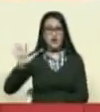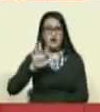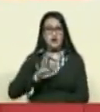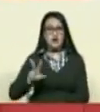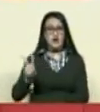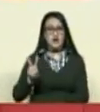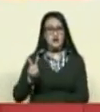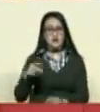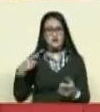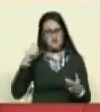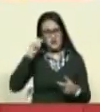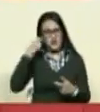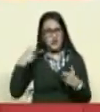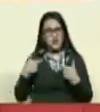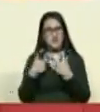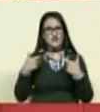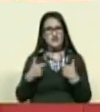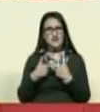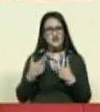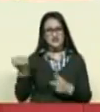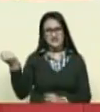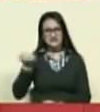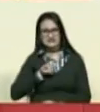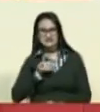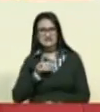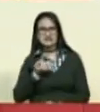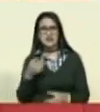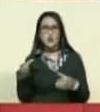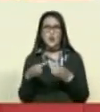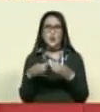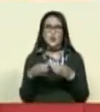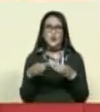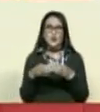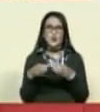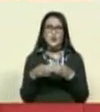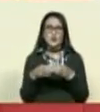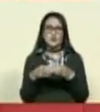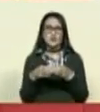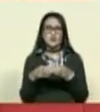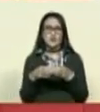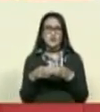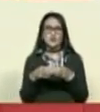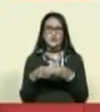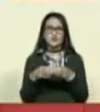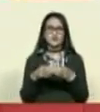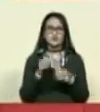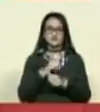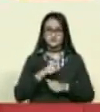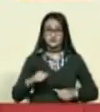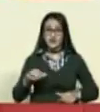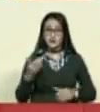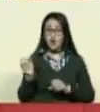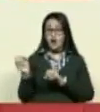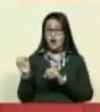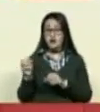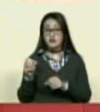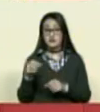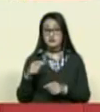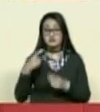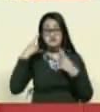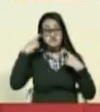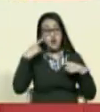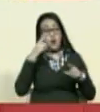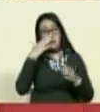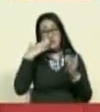conflicto, ¿se acuerdan? La traición de un grupo de oficiales que luego fueron abandonados a su suerte